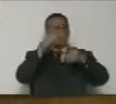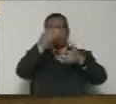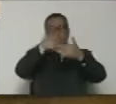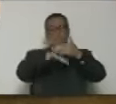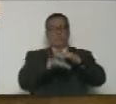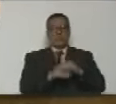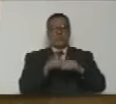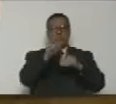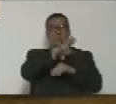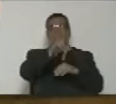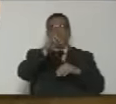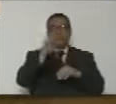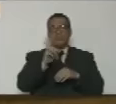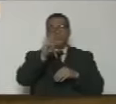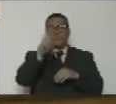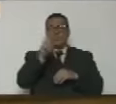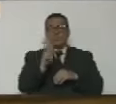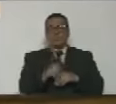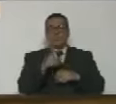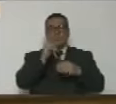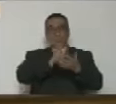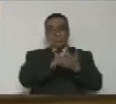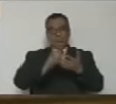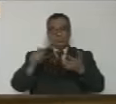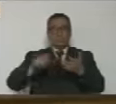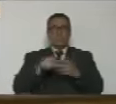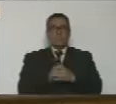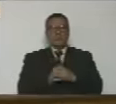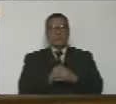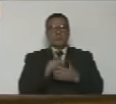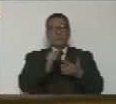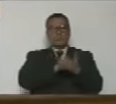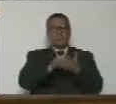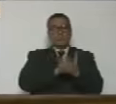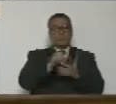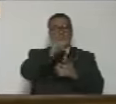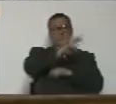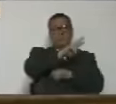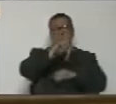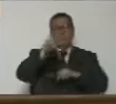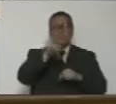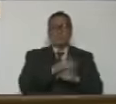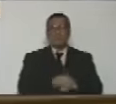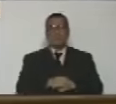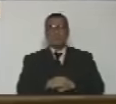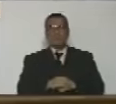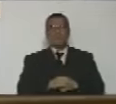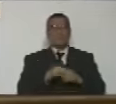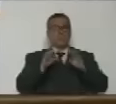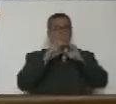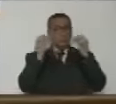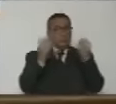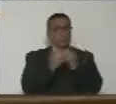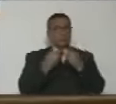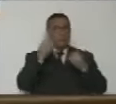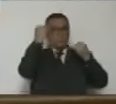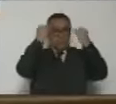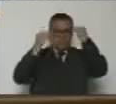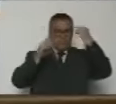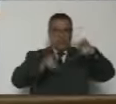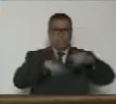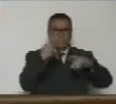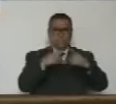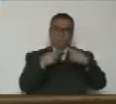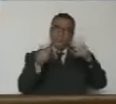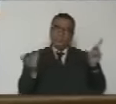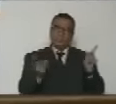ser el artículo 31, quedando redactado en los siguientes términos. Artículo 31. Los órganos y entes del poder